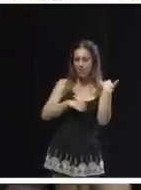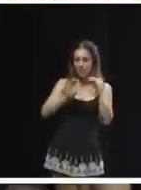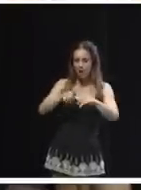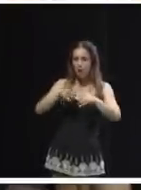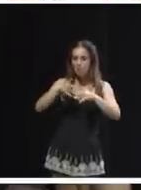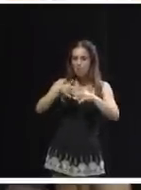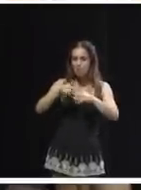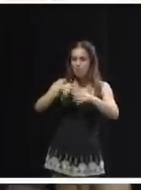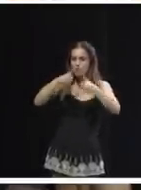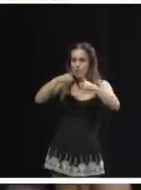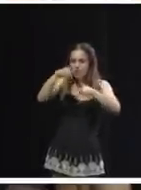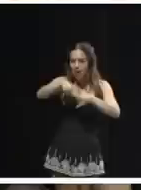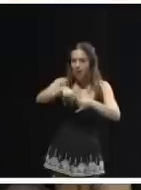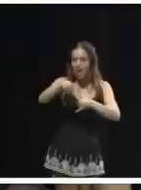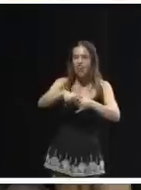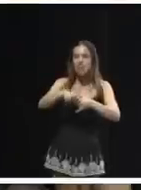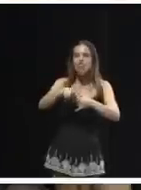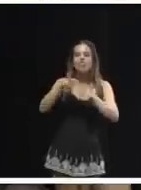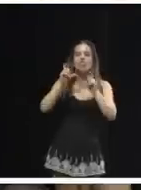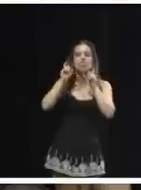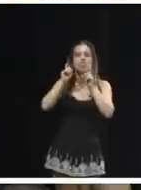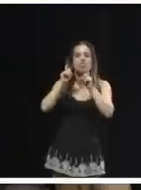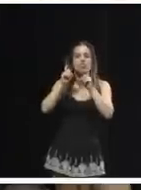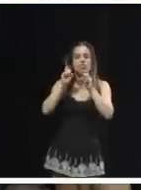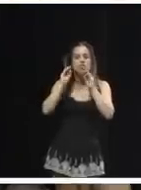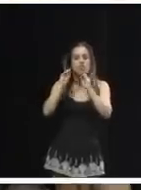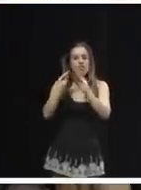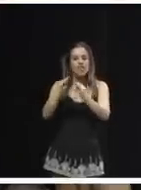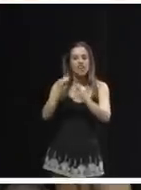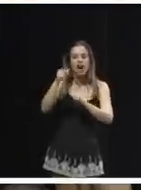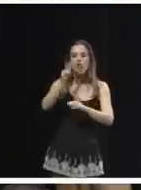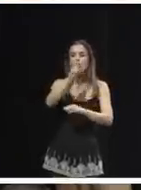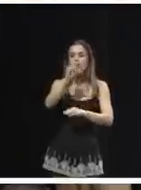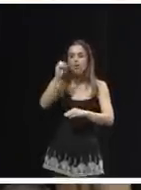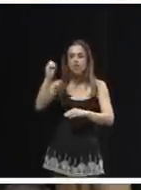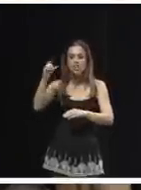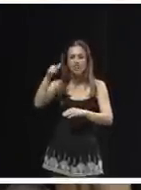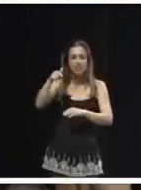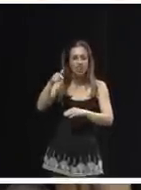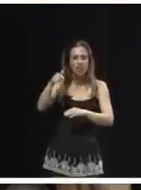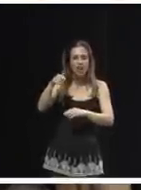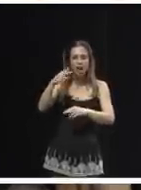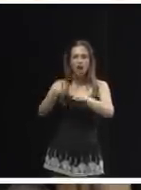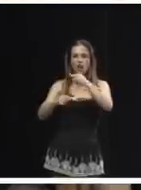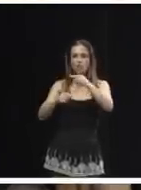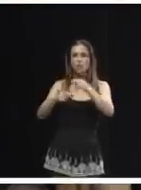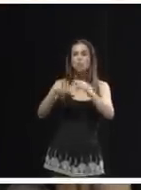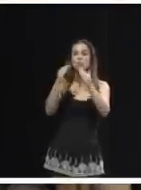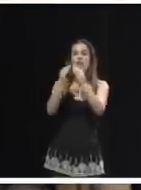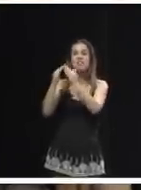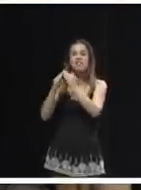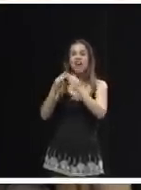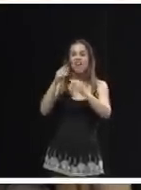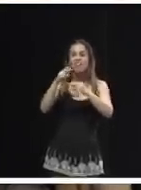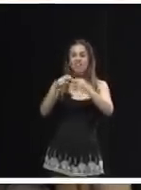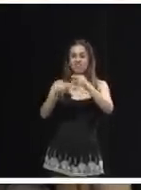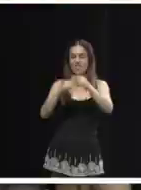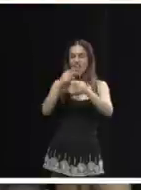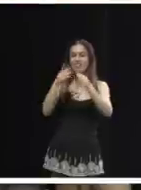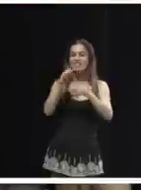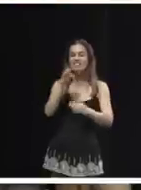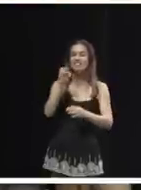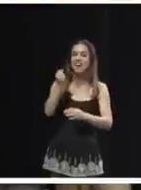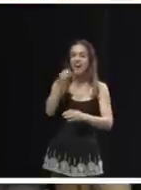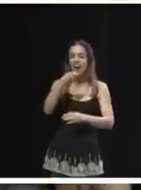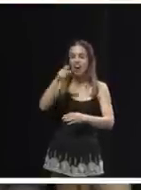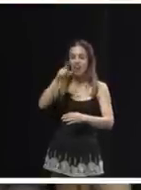dedicar 200 hectáreas de tablada a construir más viviendas. Viviendas que esta ciudad